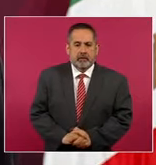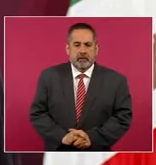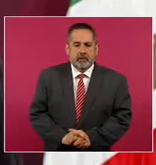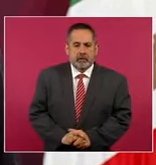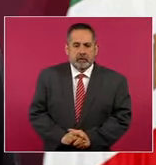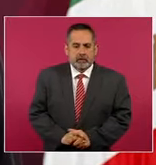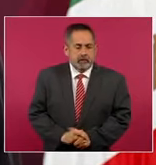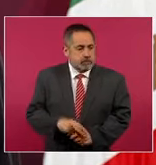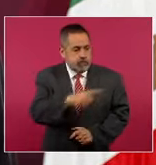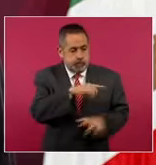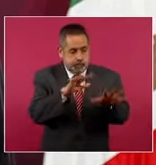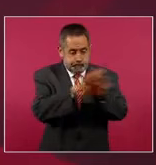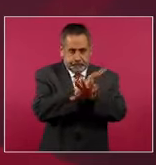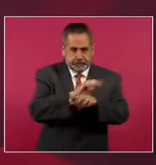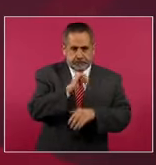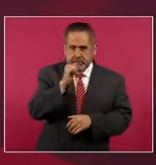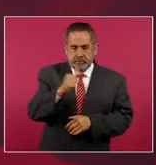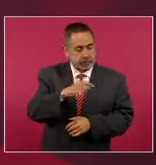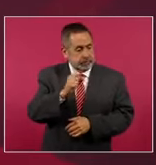No cambian en nada.